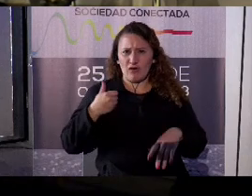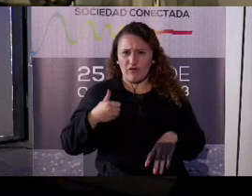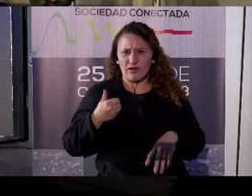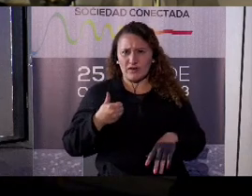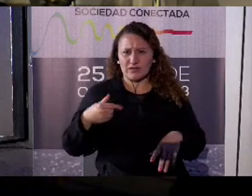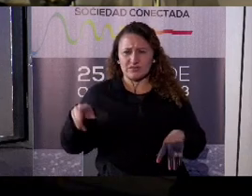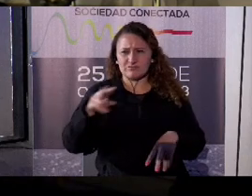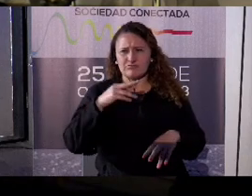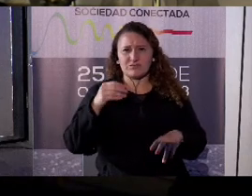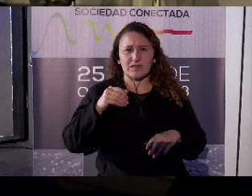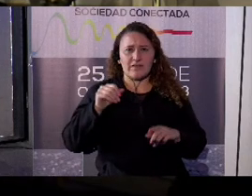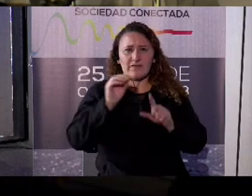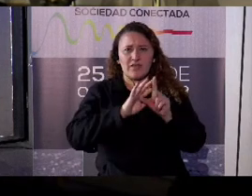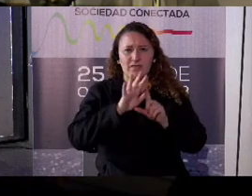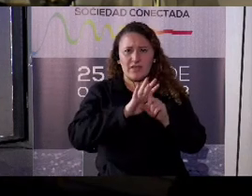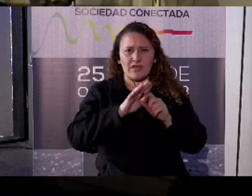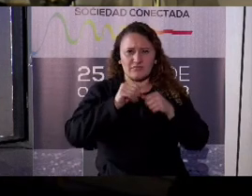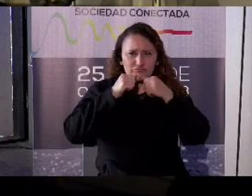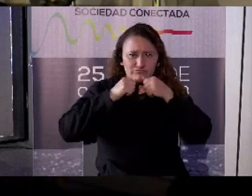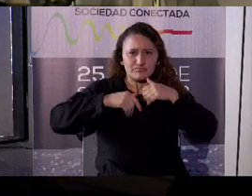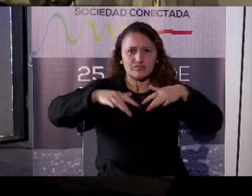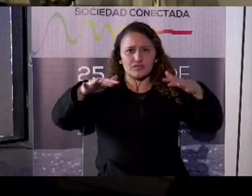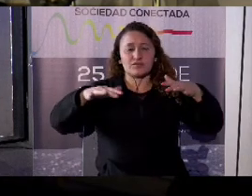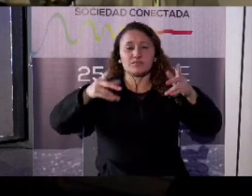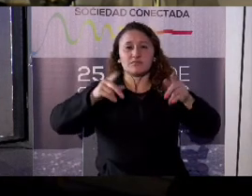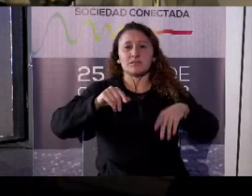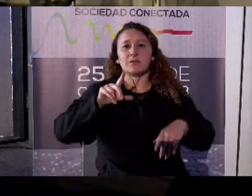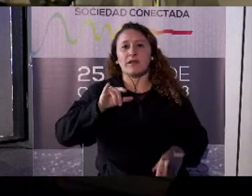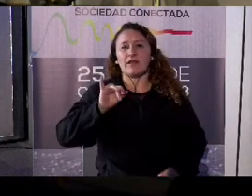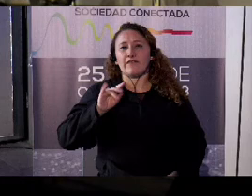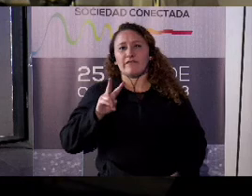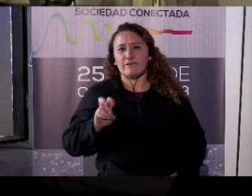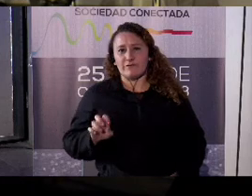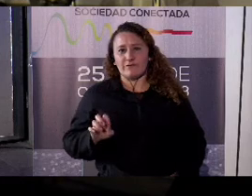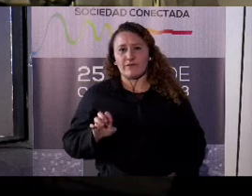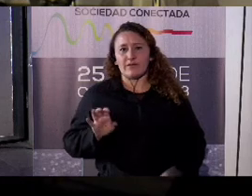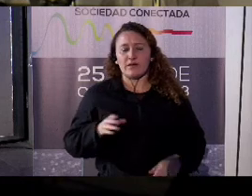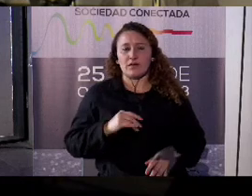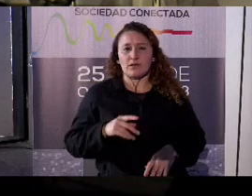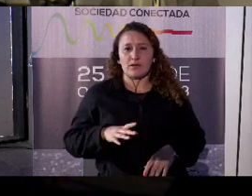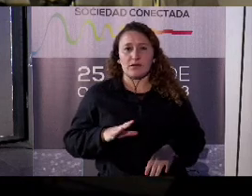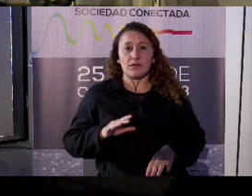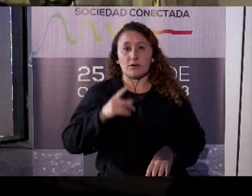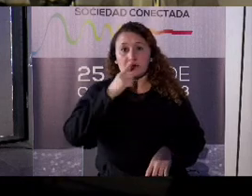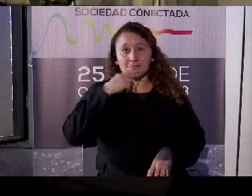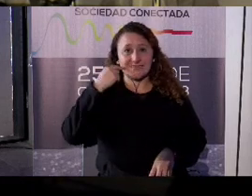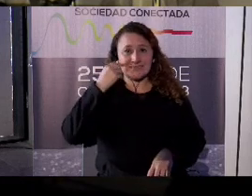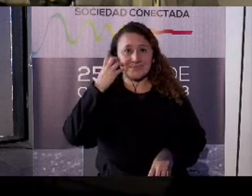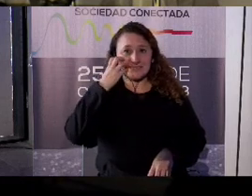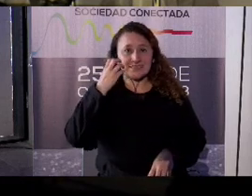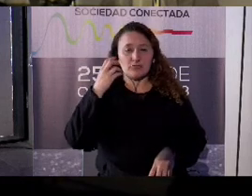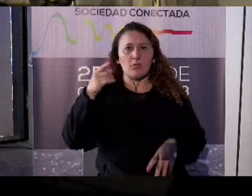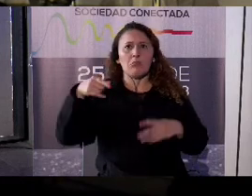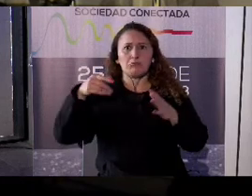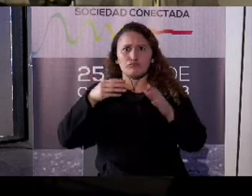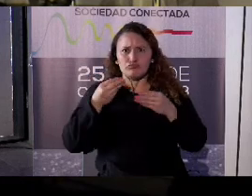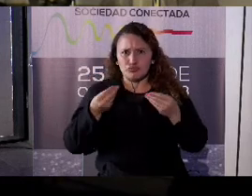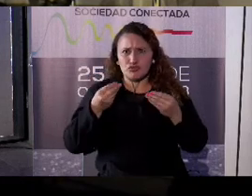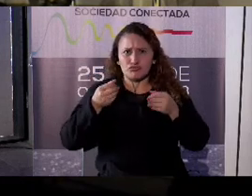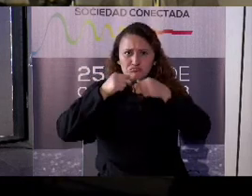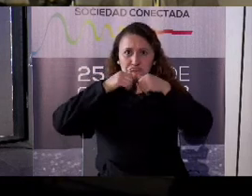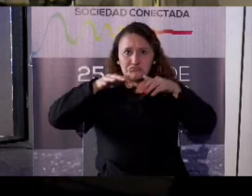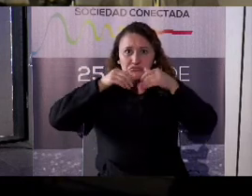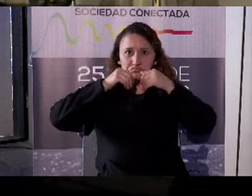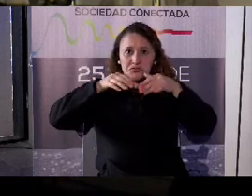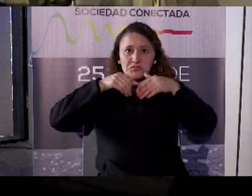con sus videos sociales y con los videos Live streaming el presidente Duke el actual presidente hacía muchas Live streaming por Facebook